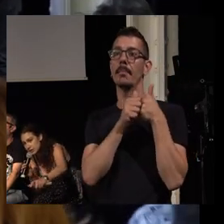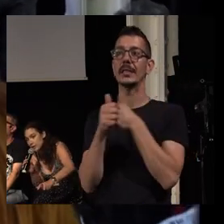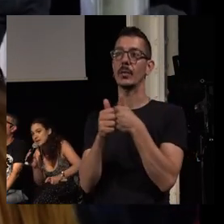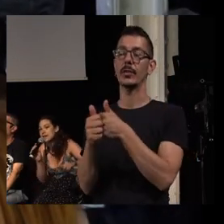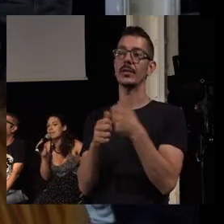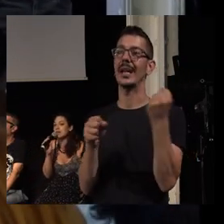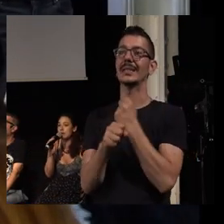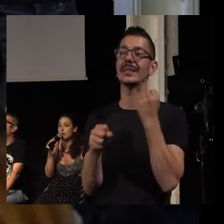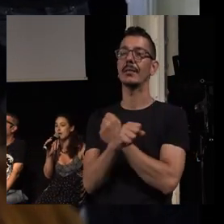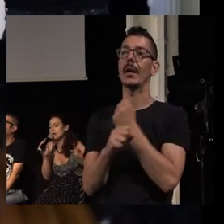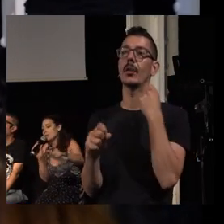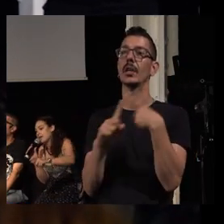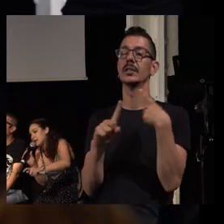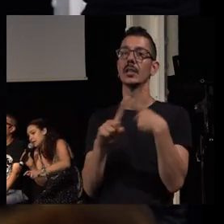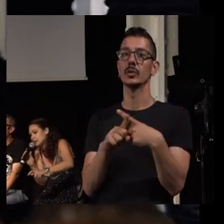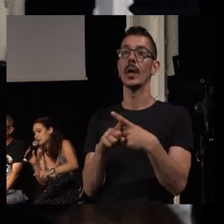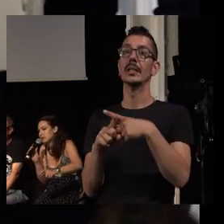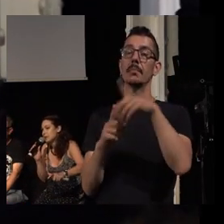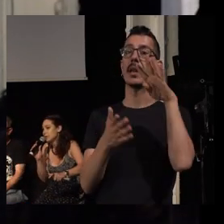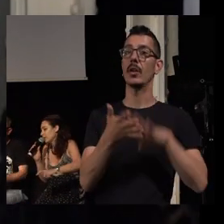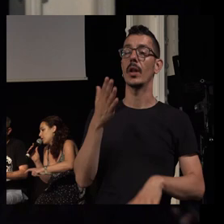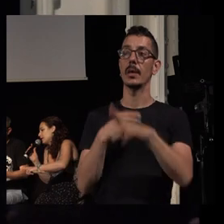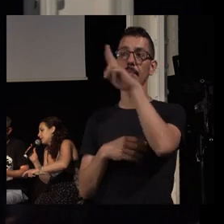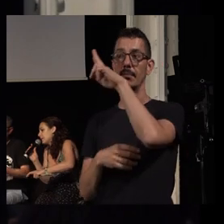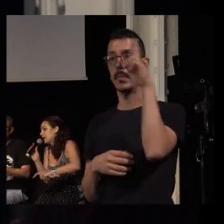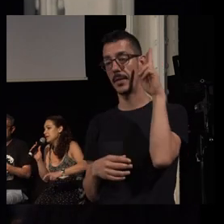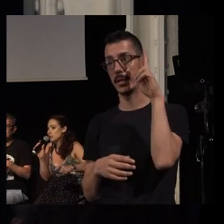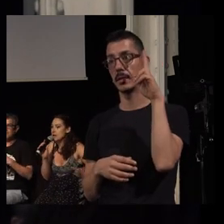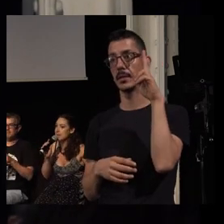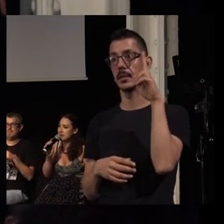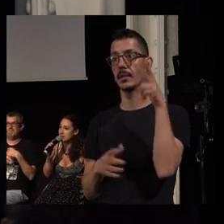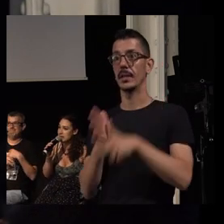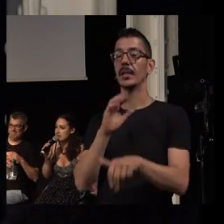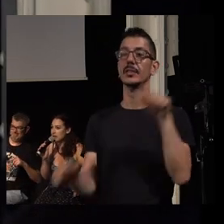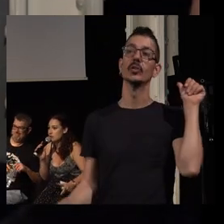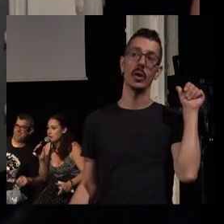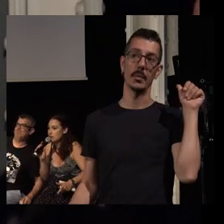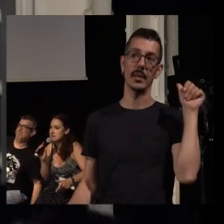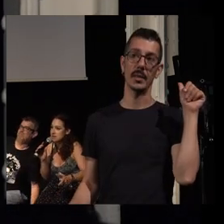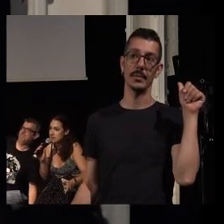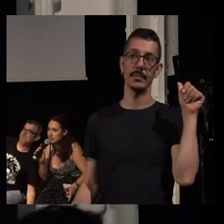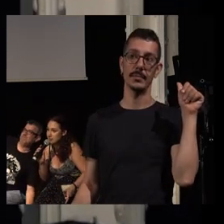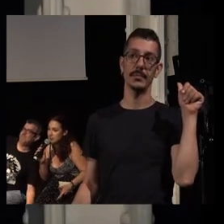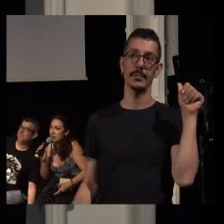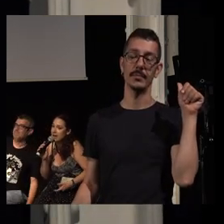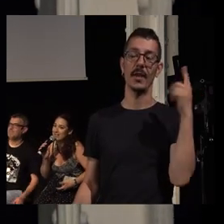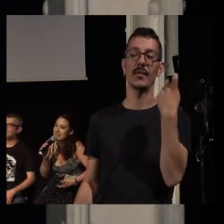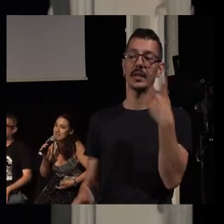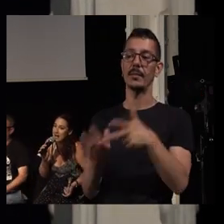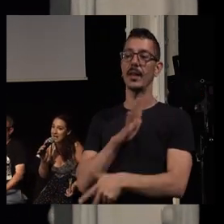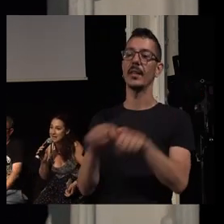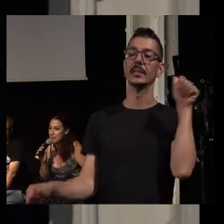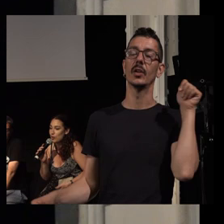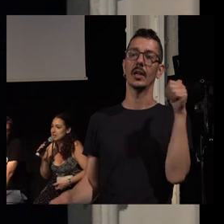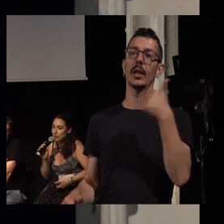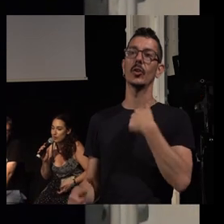trabajadoras sexuales en Barcelona y en Madrid. Creo que faltaba el históricamente, y aquí yo creo que sí, tengo la